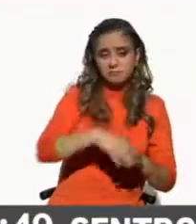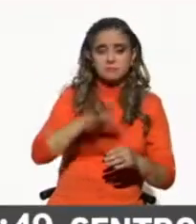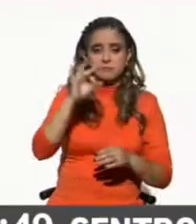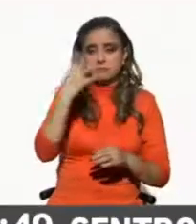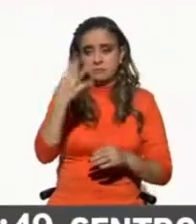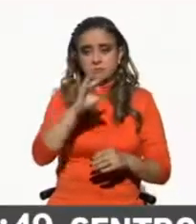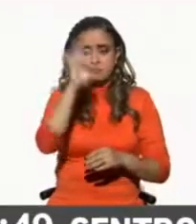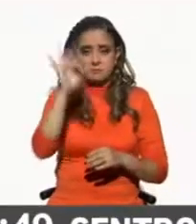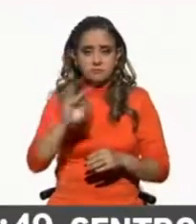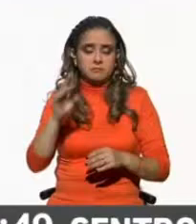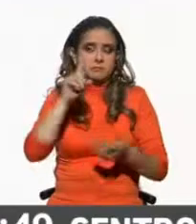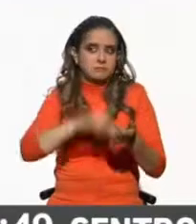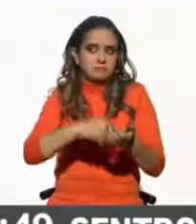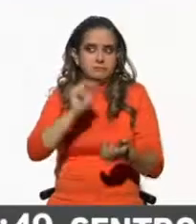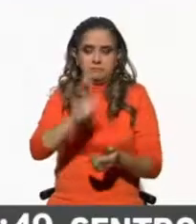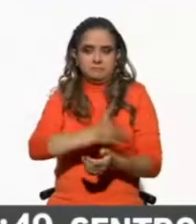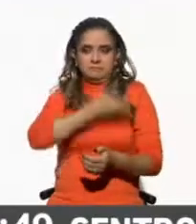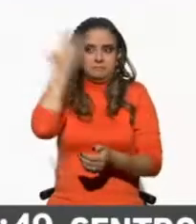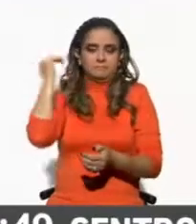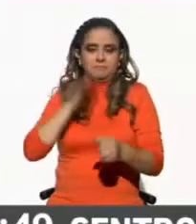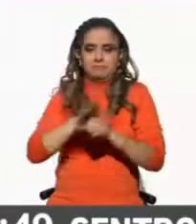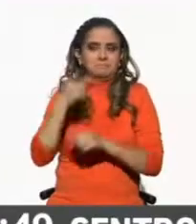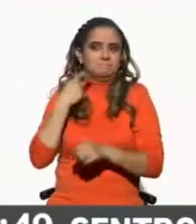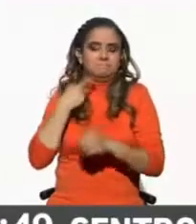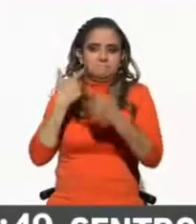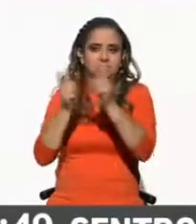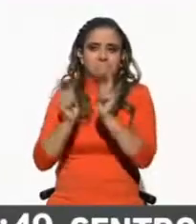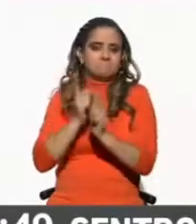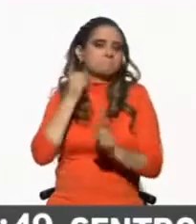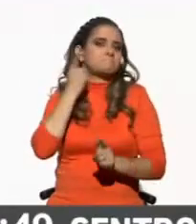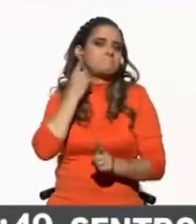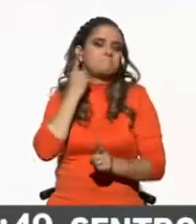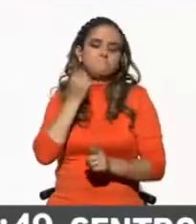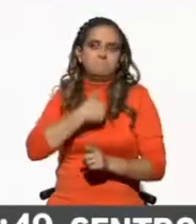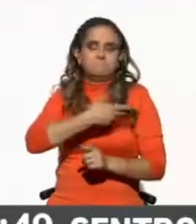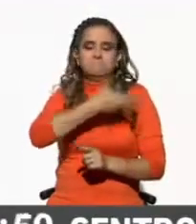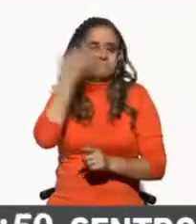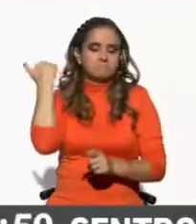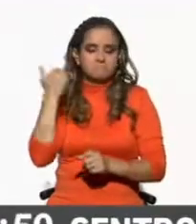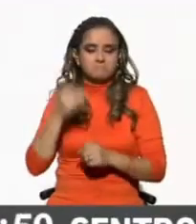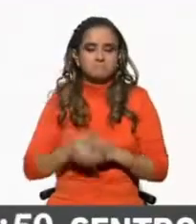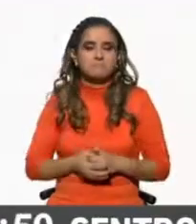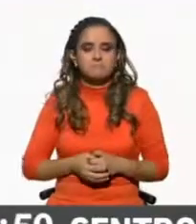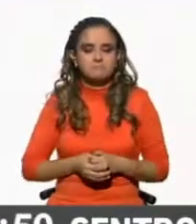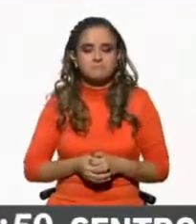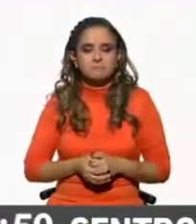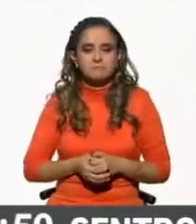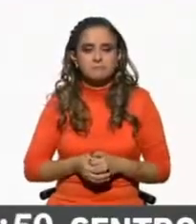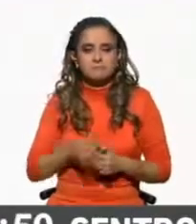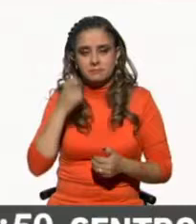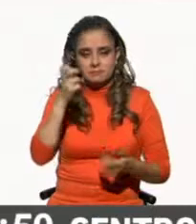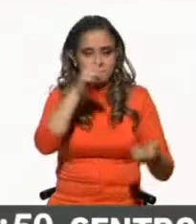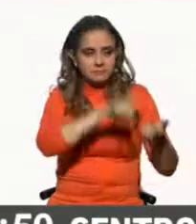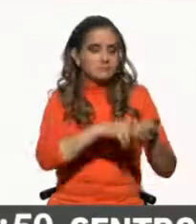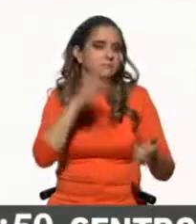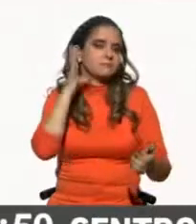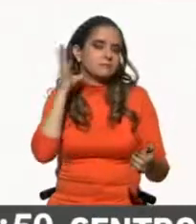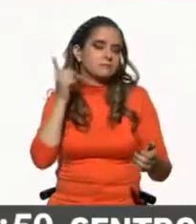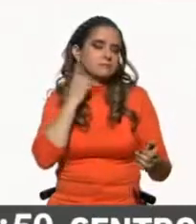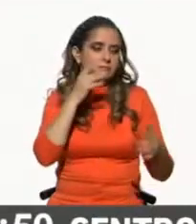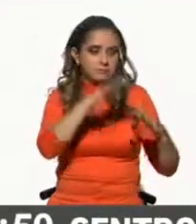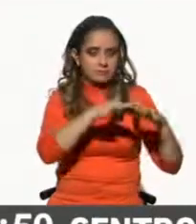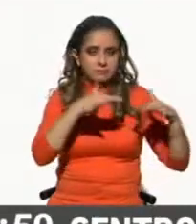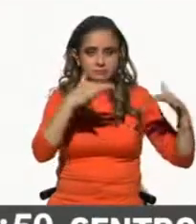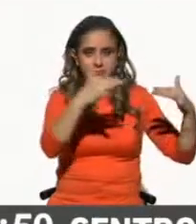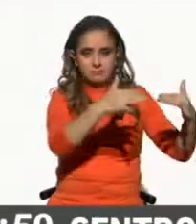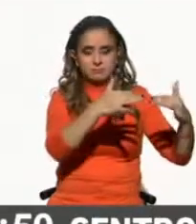44% te dice de manera abierta que no sabe, que nuevamente para cualquier decisión dentro del Congreso y para